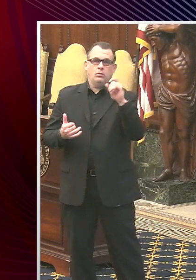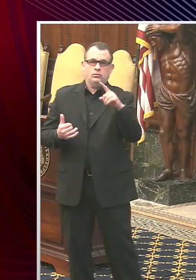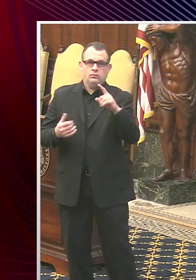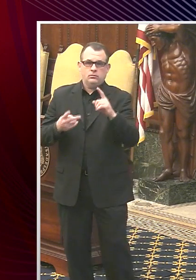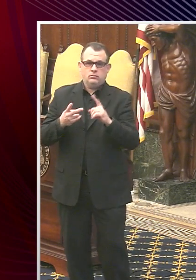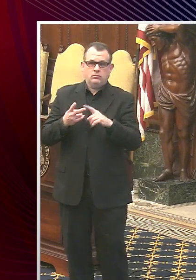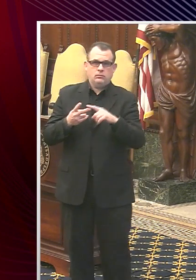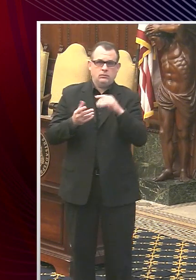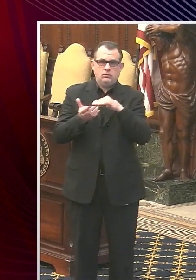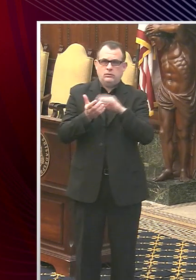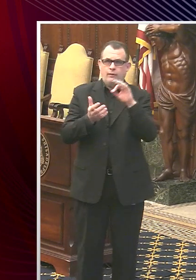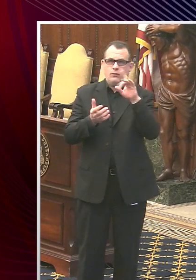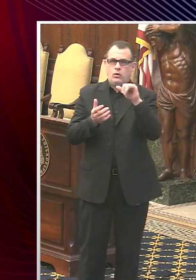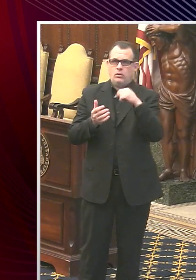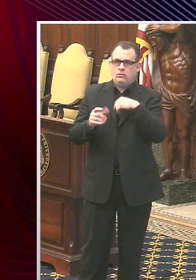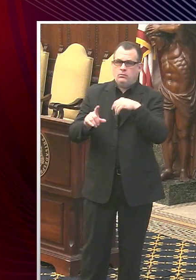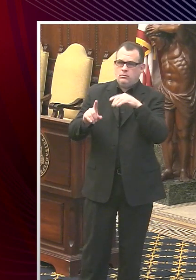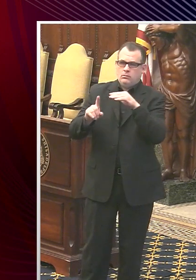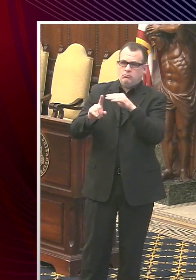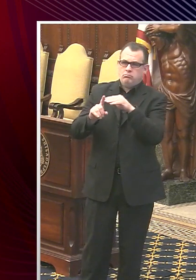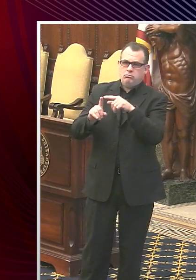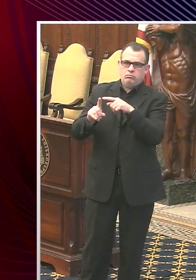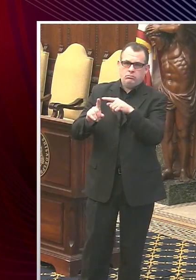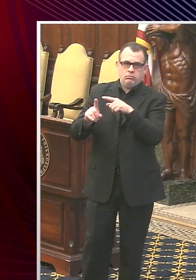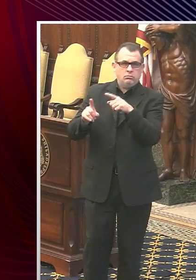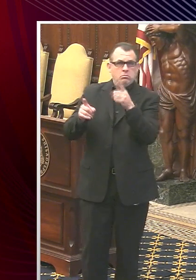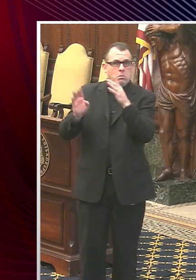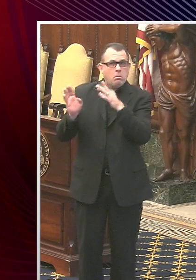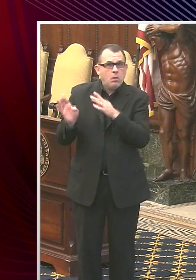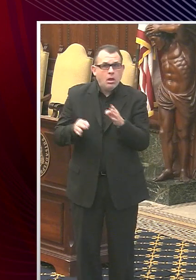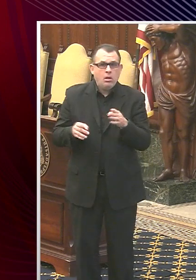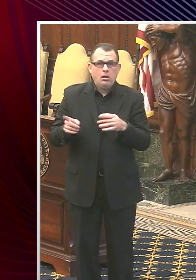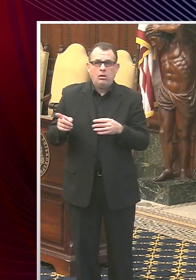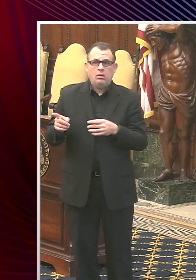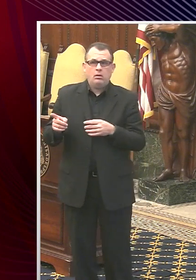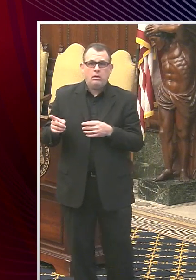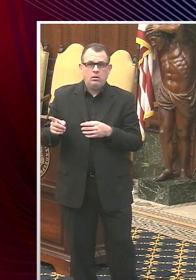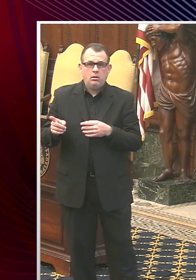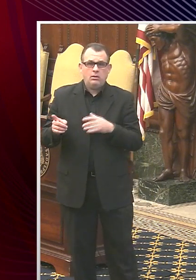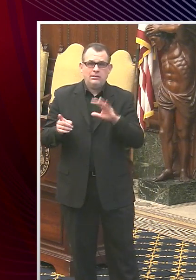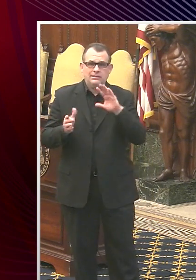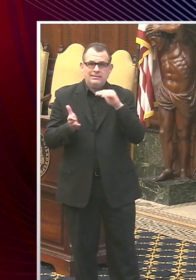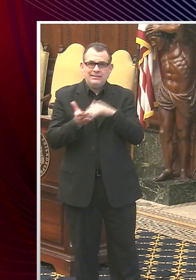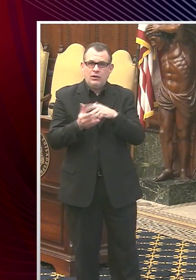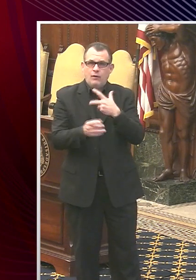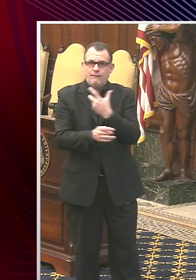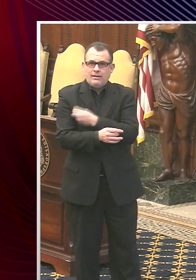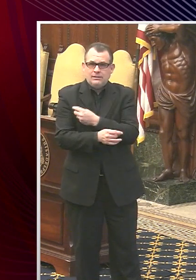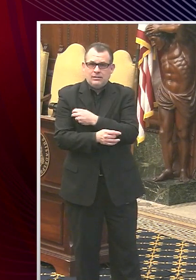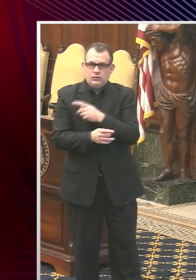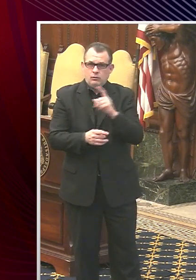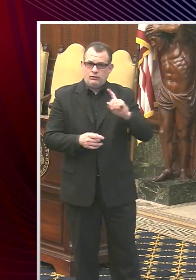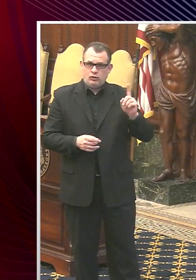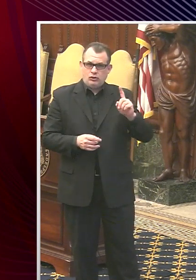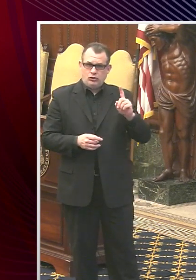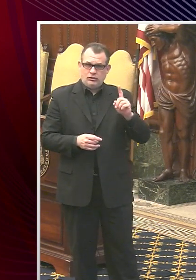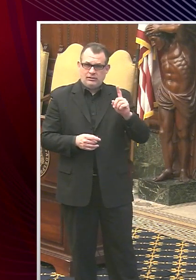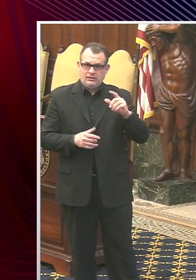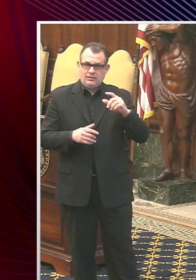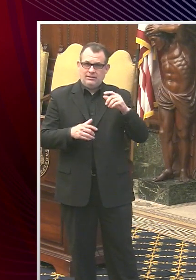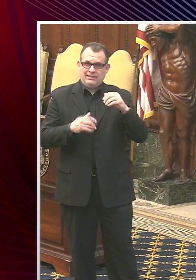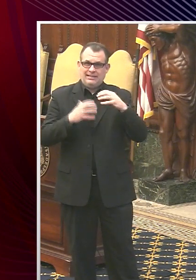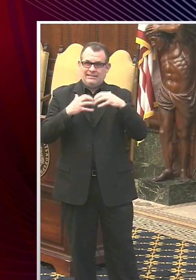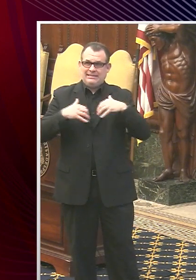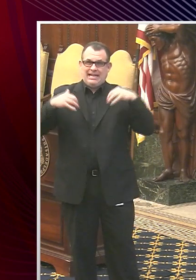Farley. Dr. Farley, sabemos que no plan para tener un centro de vacunación que pueda tener un vacunación como el Lincoln Field